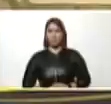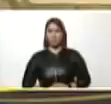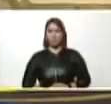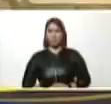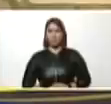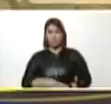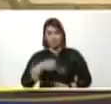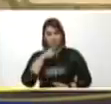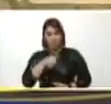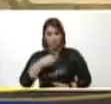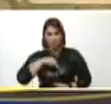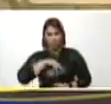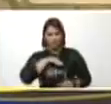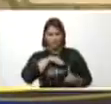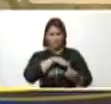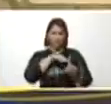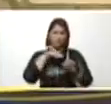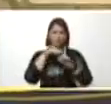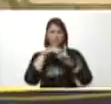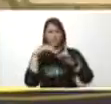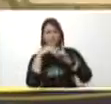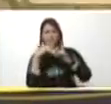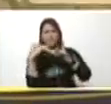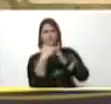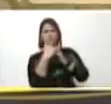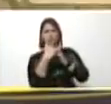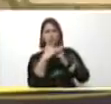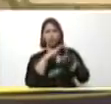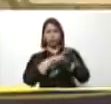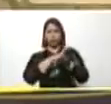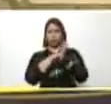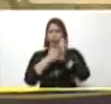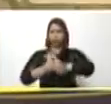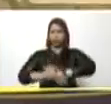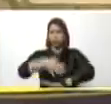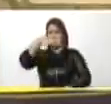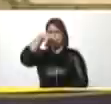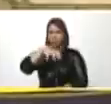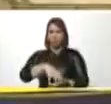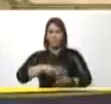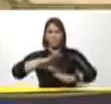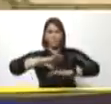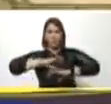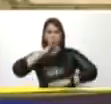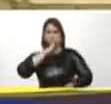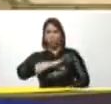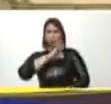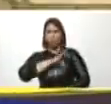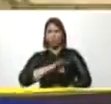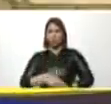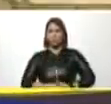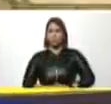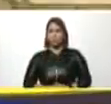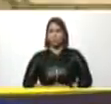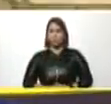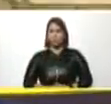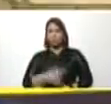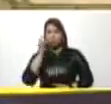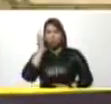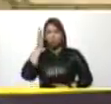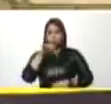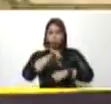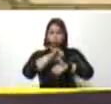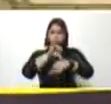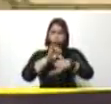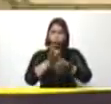Allí fue que nos atacaron en destruir el estado de bienestar social y nos crearon heridas